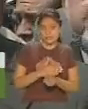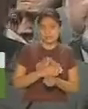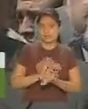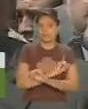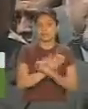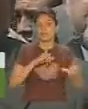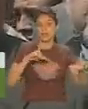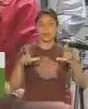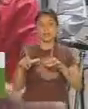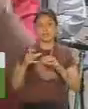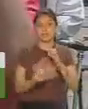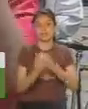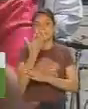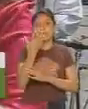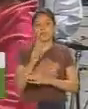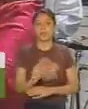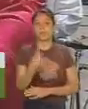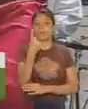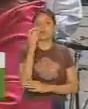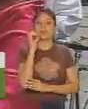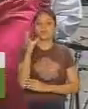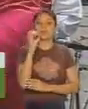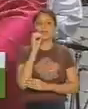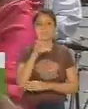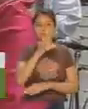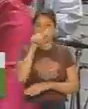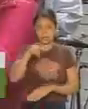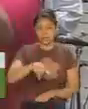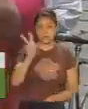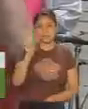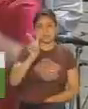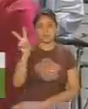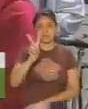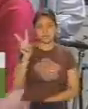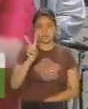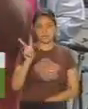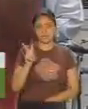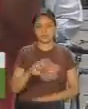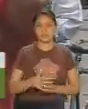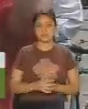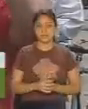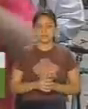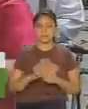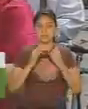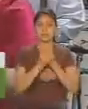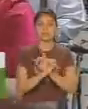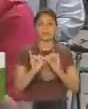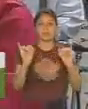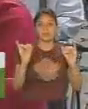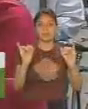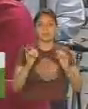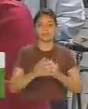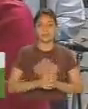ya estaba creado el primer Congreso de la República de Venezuela